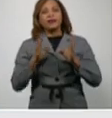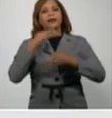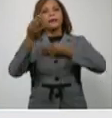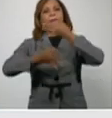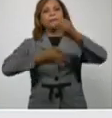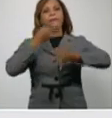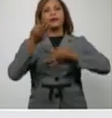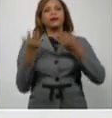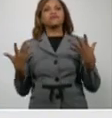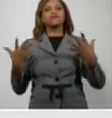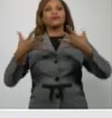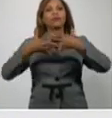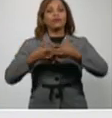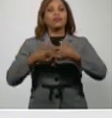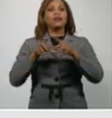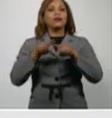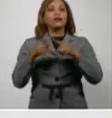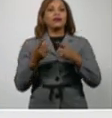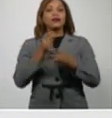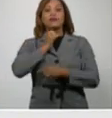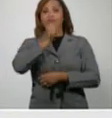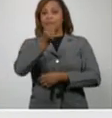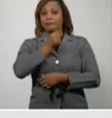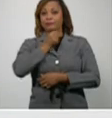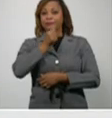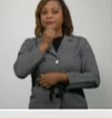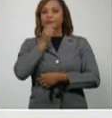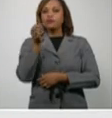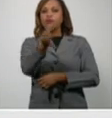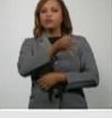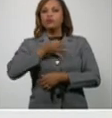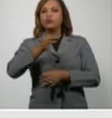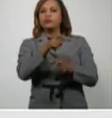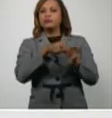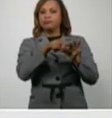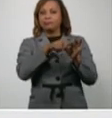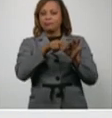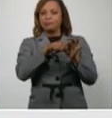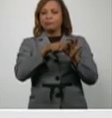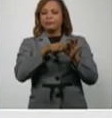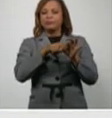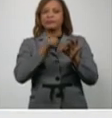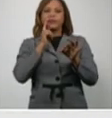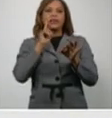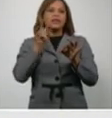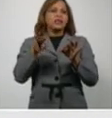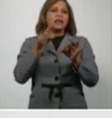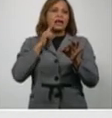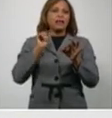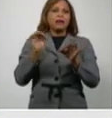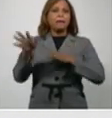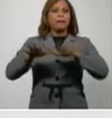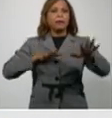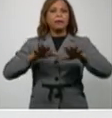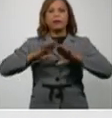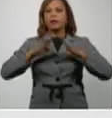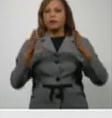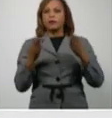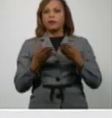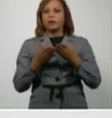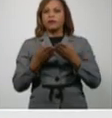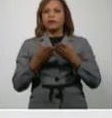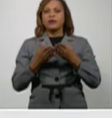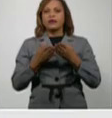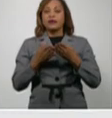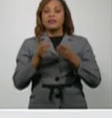establecer contacto con la corresponsalía en el municipio especial Isla de la Juventud y ya se encuentra listo desde